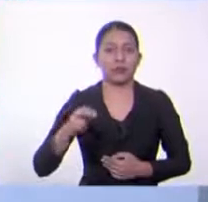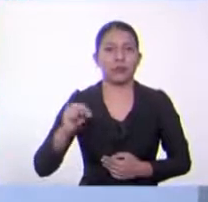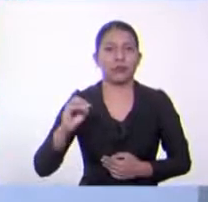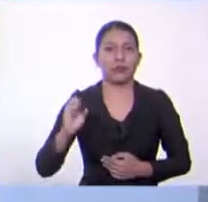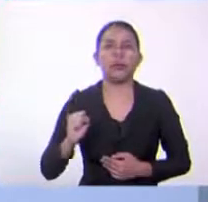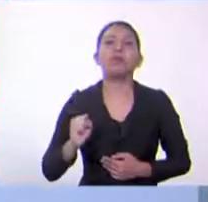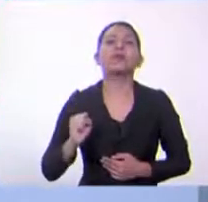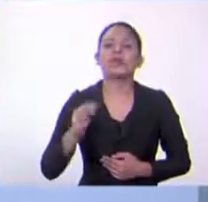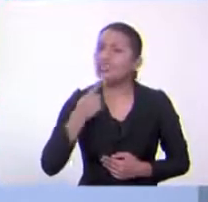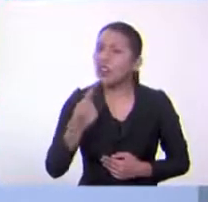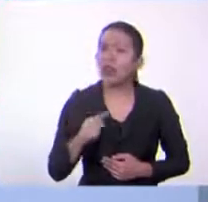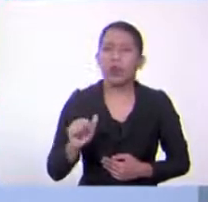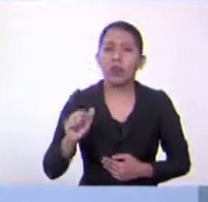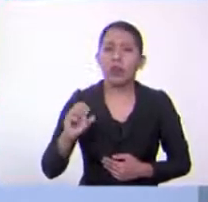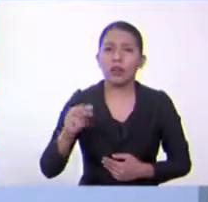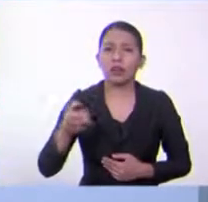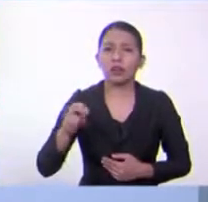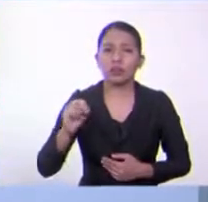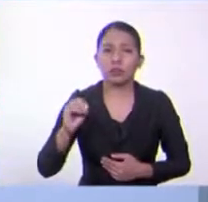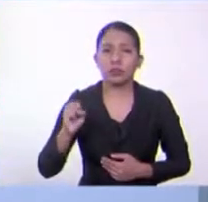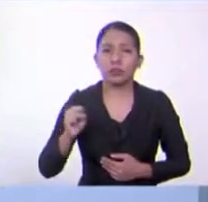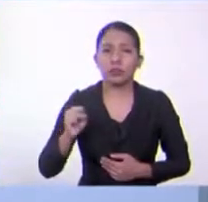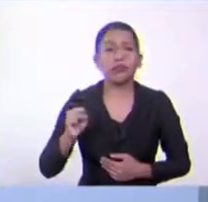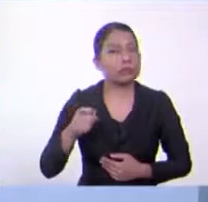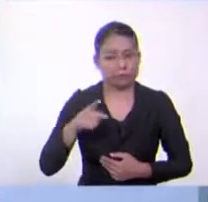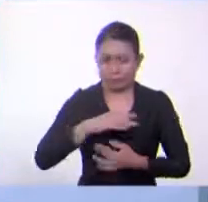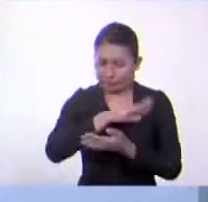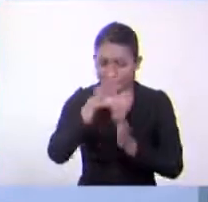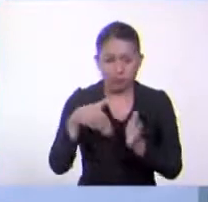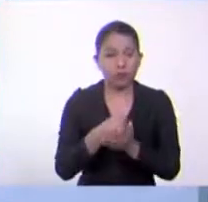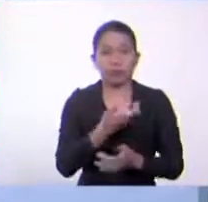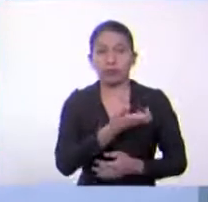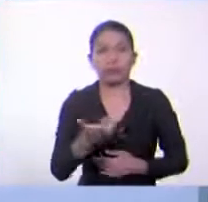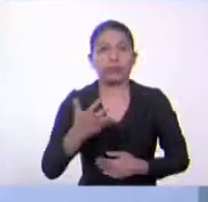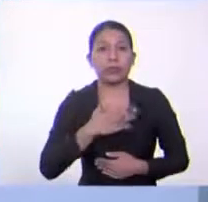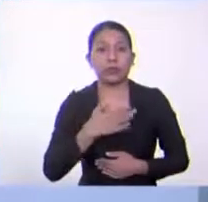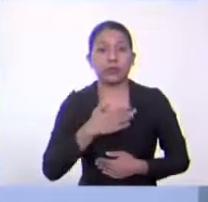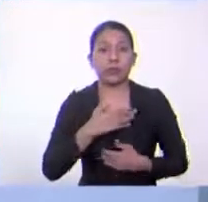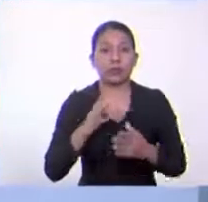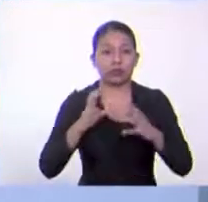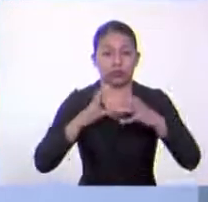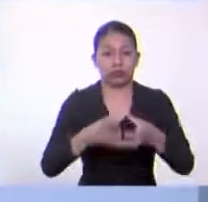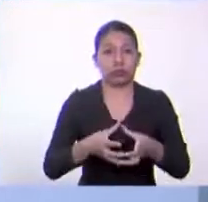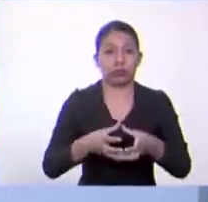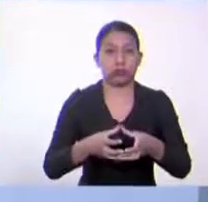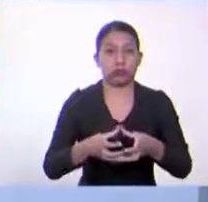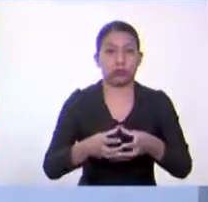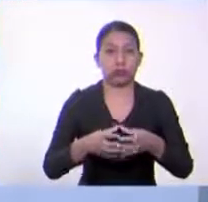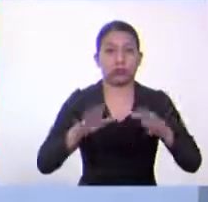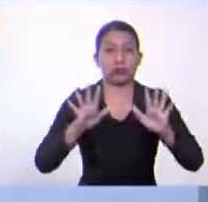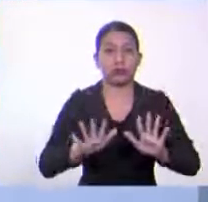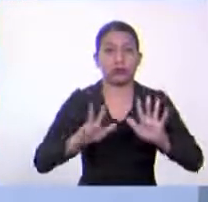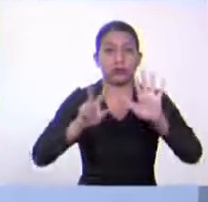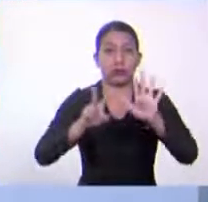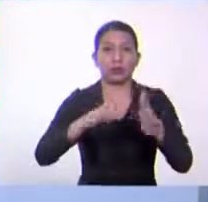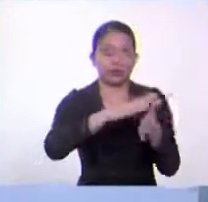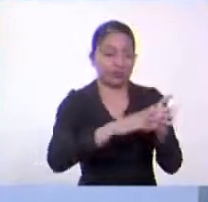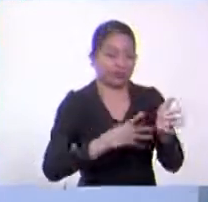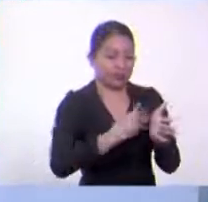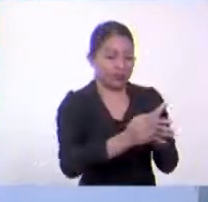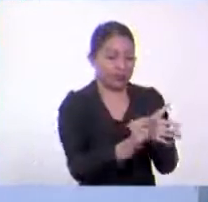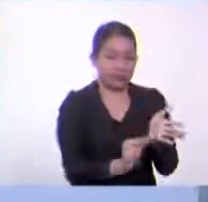son los halógenos? Todos los elementos que se encuentran en el grupo 17 en tu tabla periódica, que puede